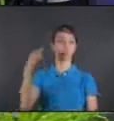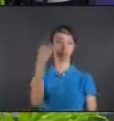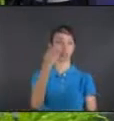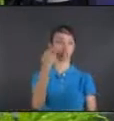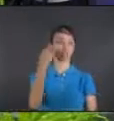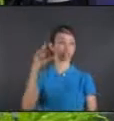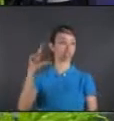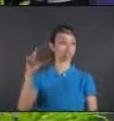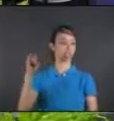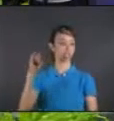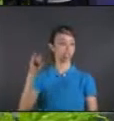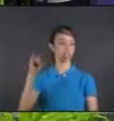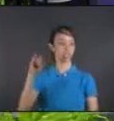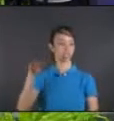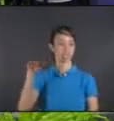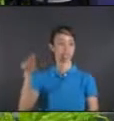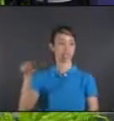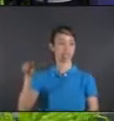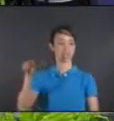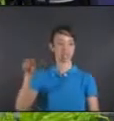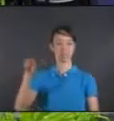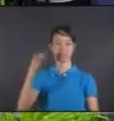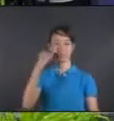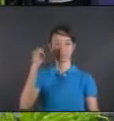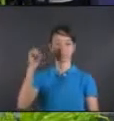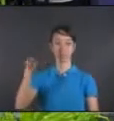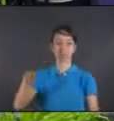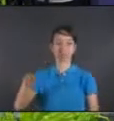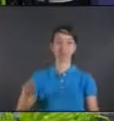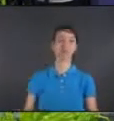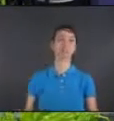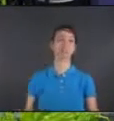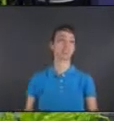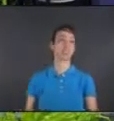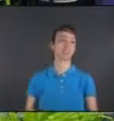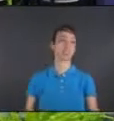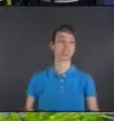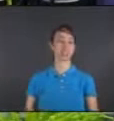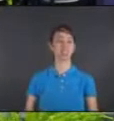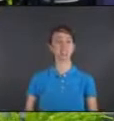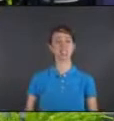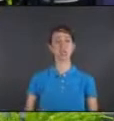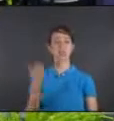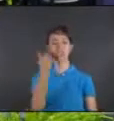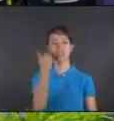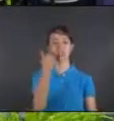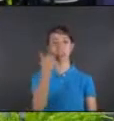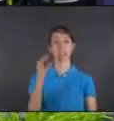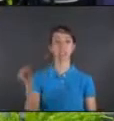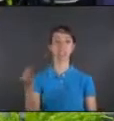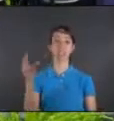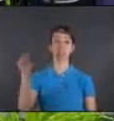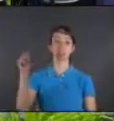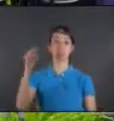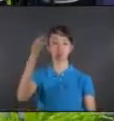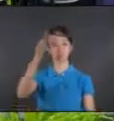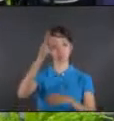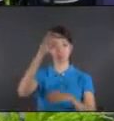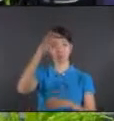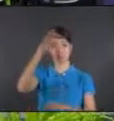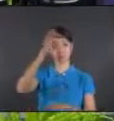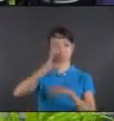Hay una cosa que se llama fosilización. No, hombre, de veras, así,